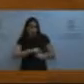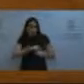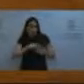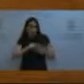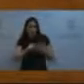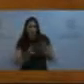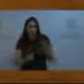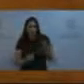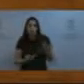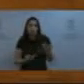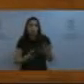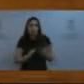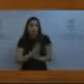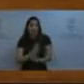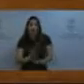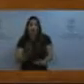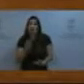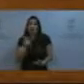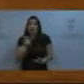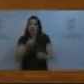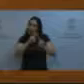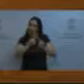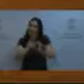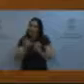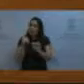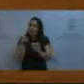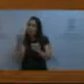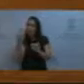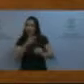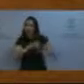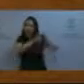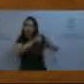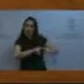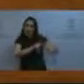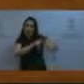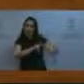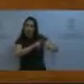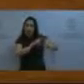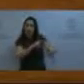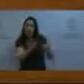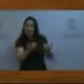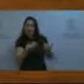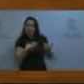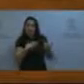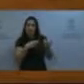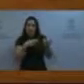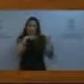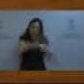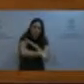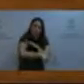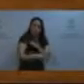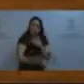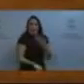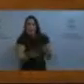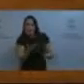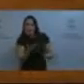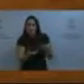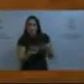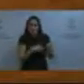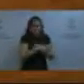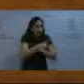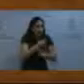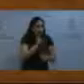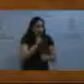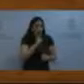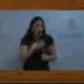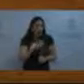pensando que una auditoría externa que analizara su discutida gestión en el ERA sería lo más conveniente. Sus explicaciones sobre